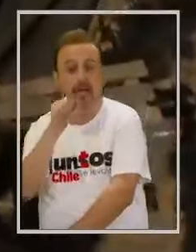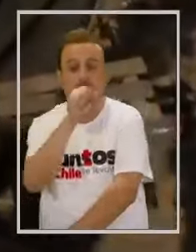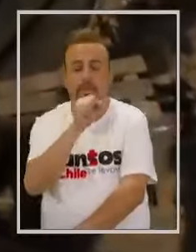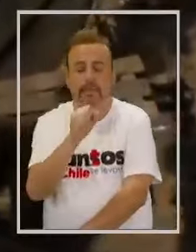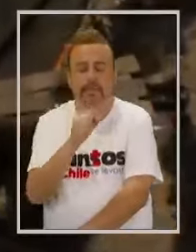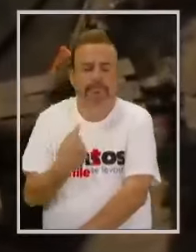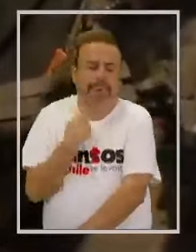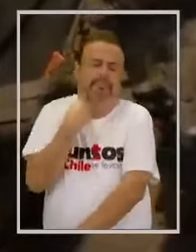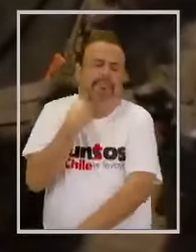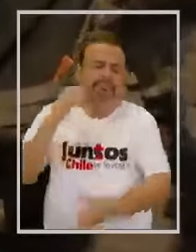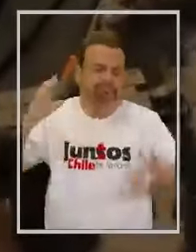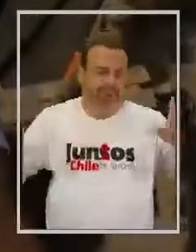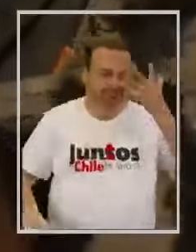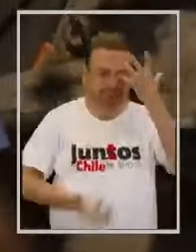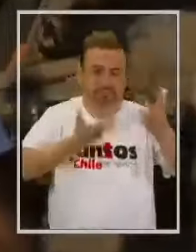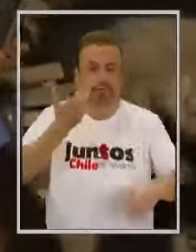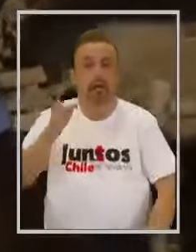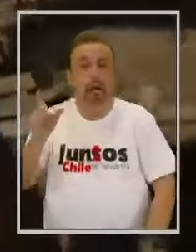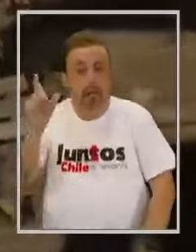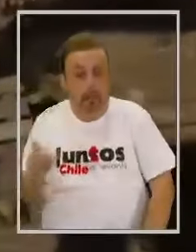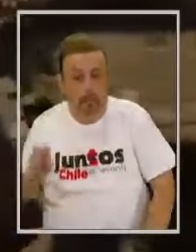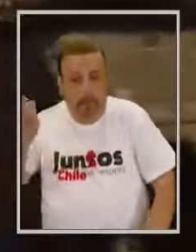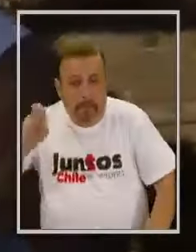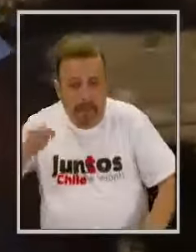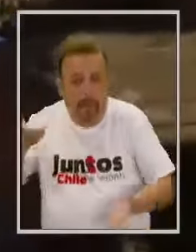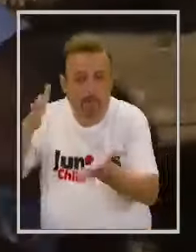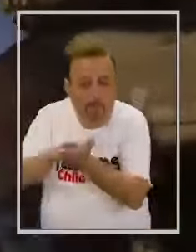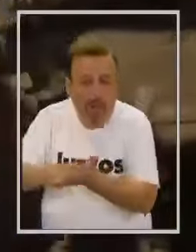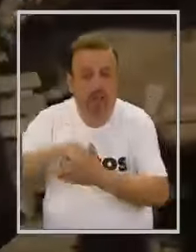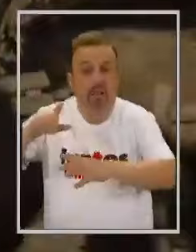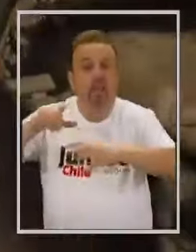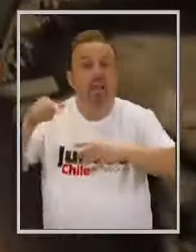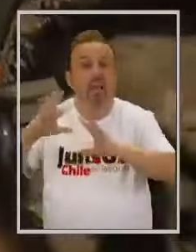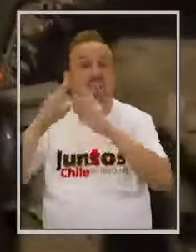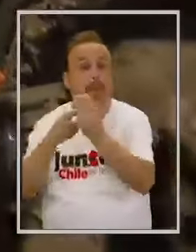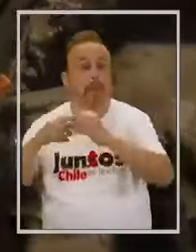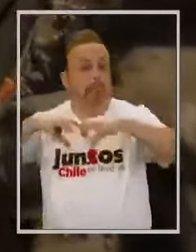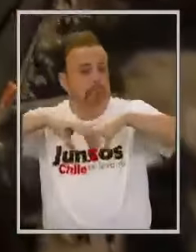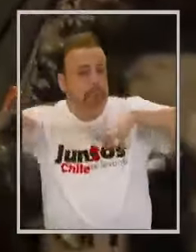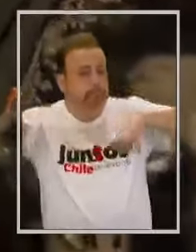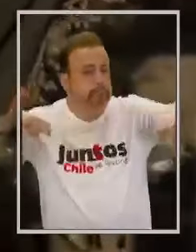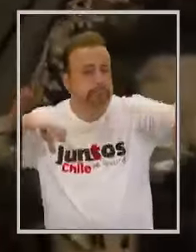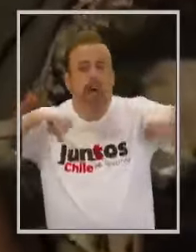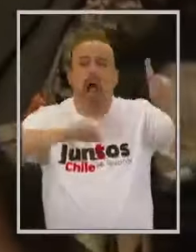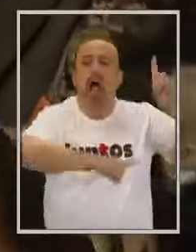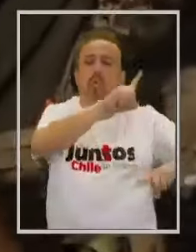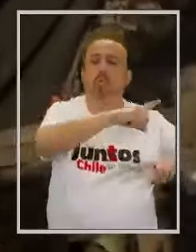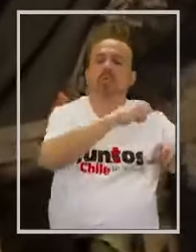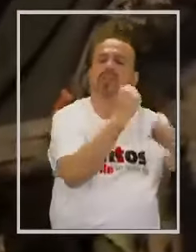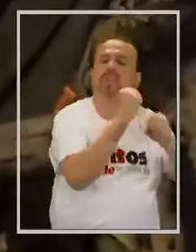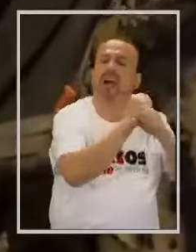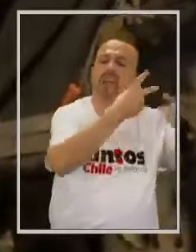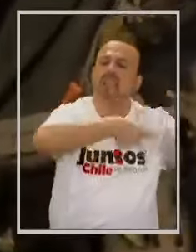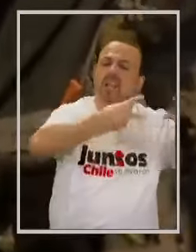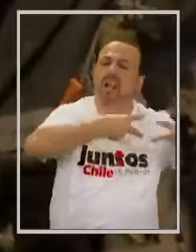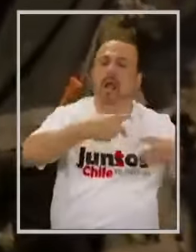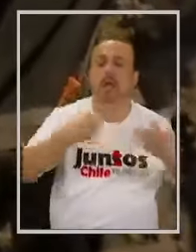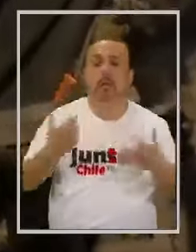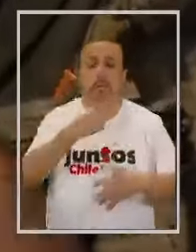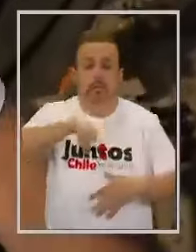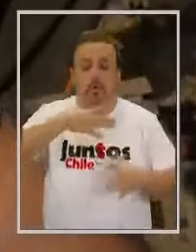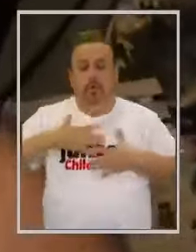golpeadísima por este incendio. Murió el papá, la familia estaba disgregada ese día, algunos trabajando en Viña del Mar. Tuvieron unos